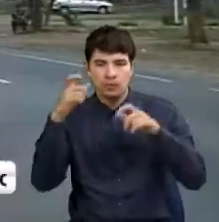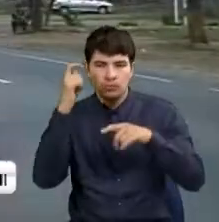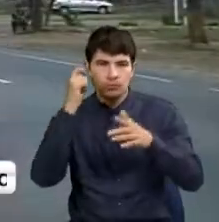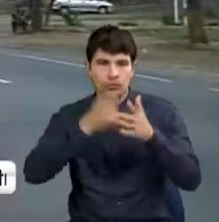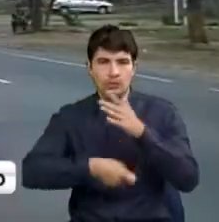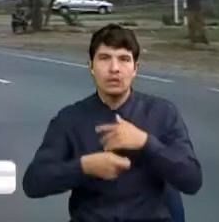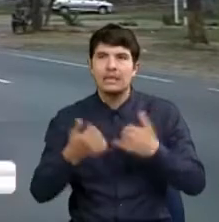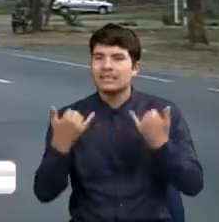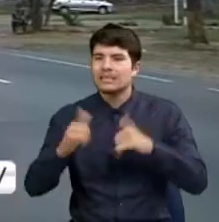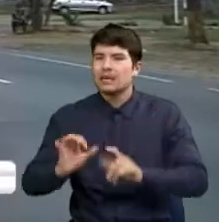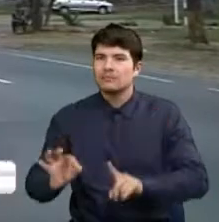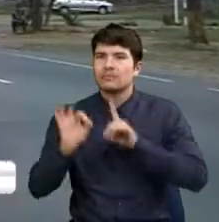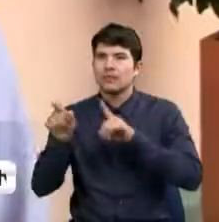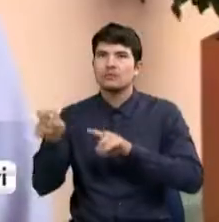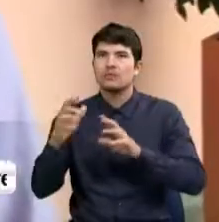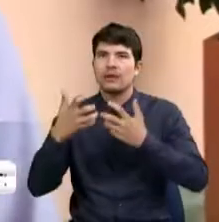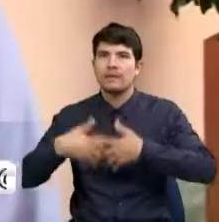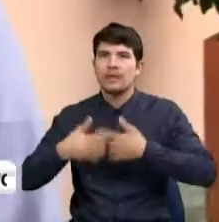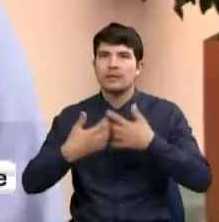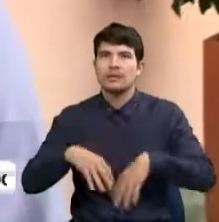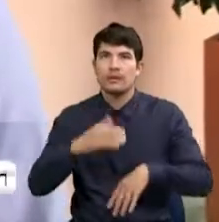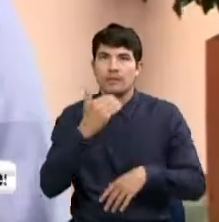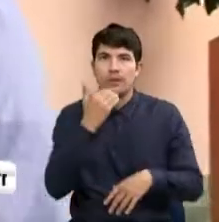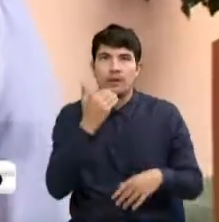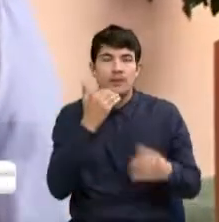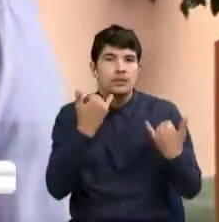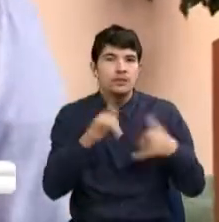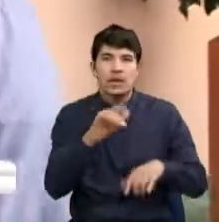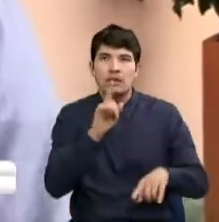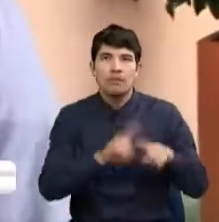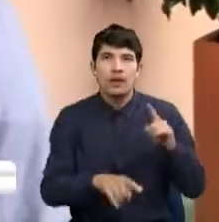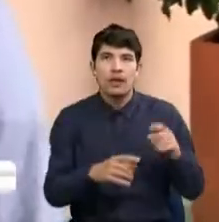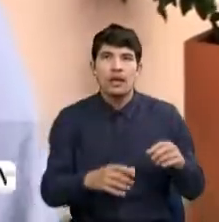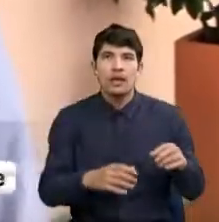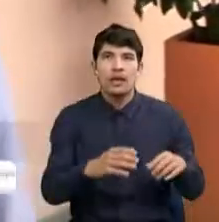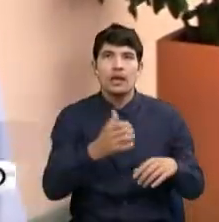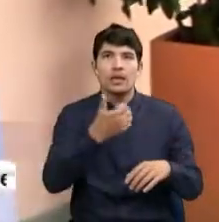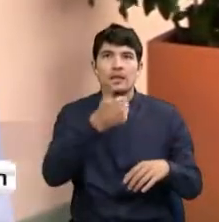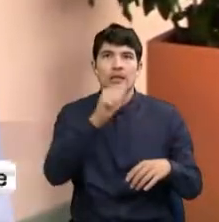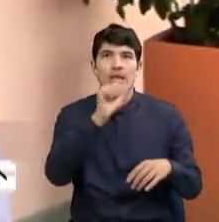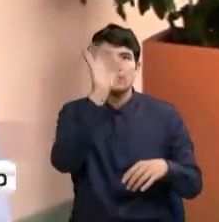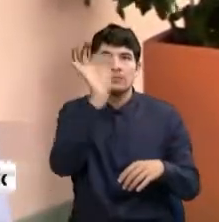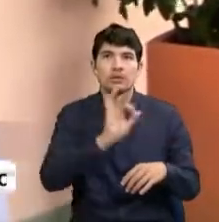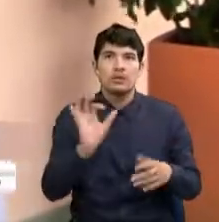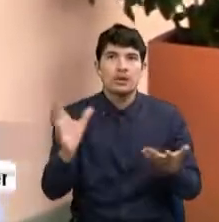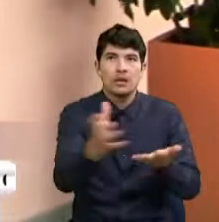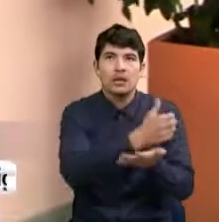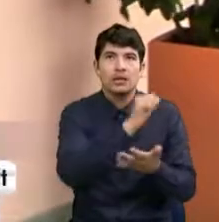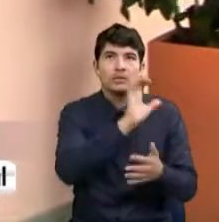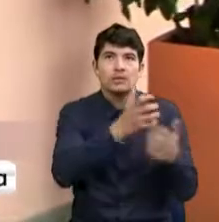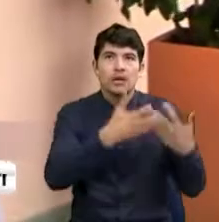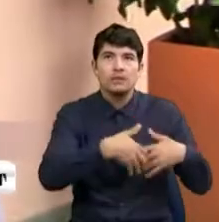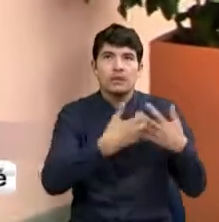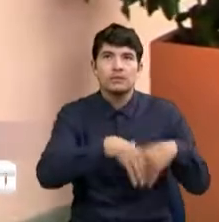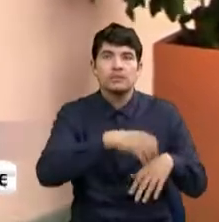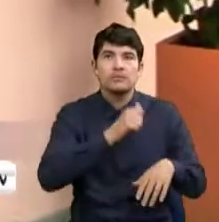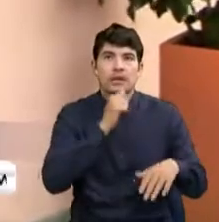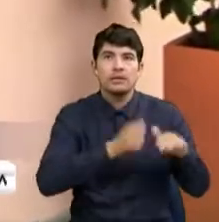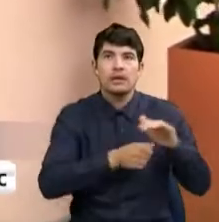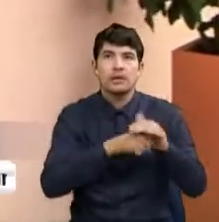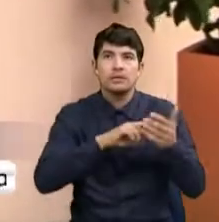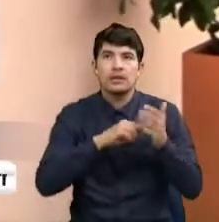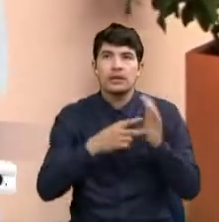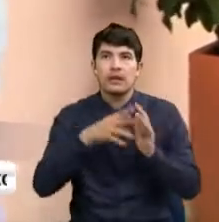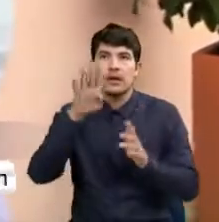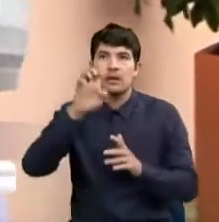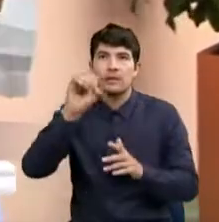van a poner en cintura estas concesiones. Por ejemplo, ya no puede ganar más del 10% del recaudo las empresas privadas. Eso quiere decir que el